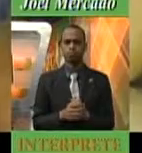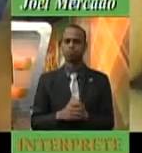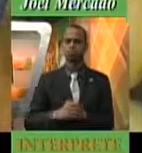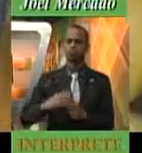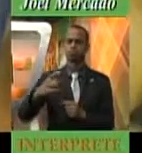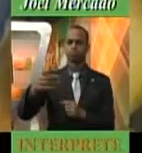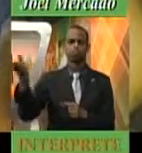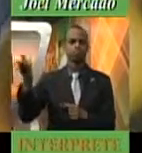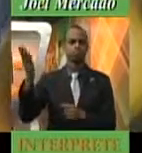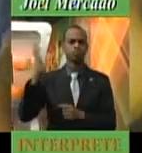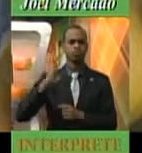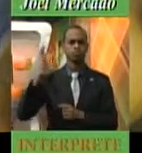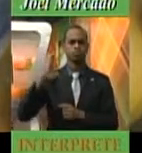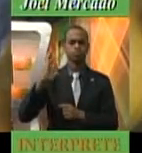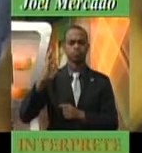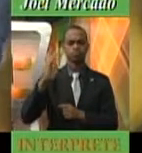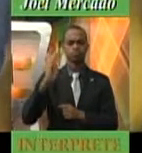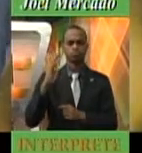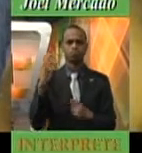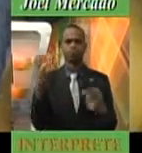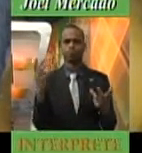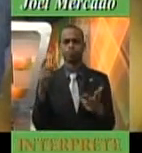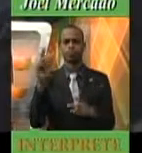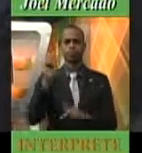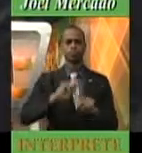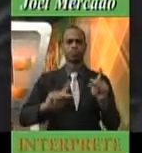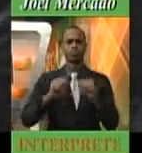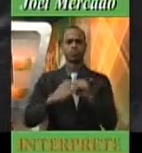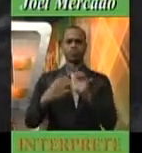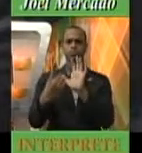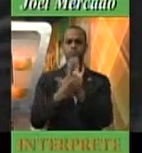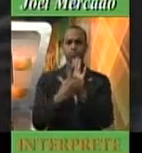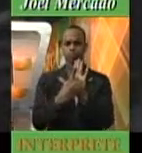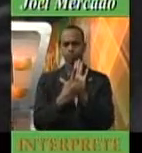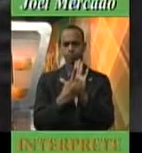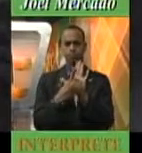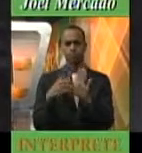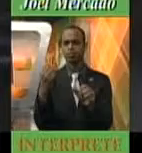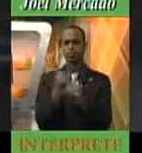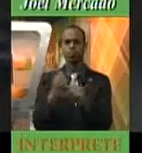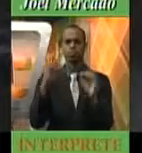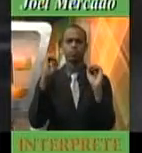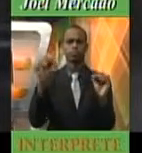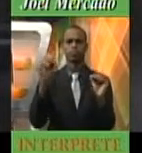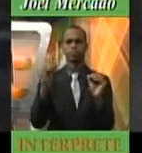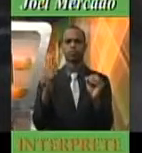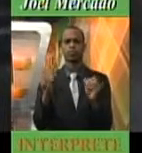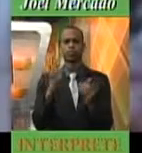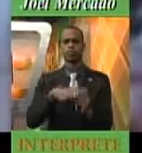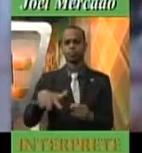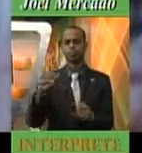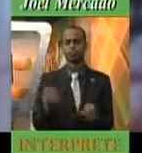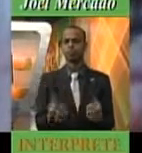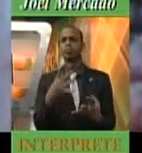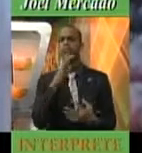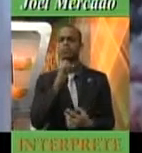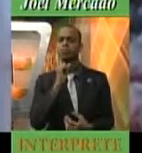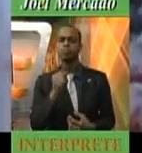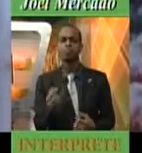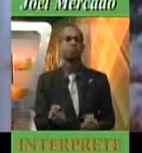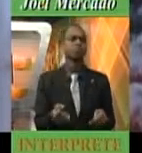¿Cuándo supieron ustedes qué cantidad de discapacitados eran desempleados? De tales a tales